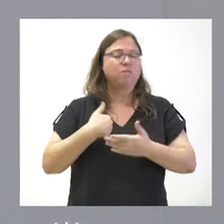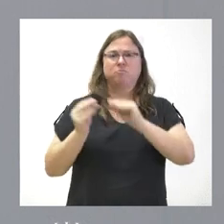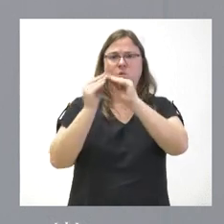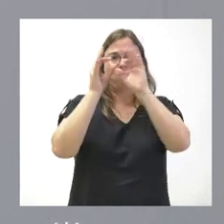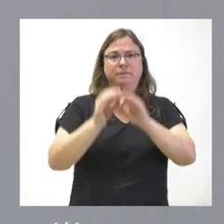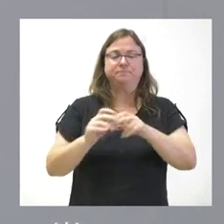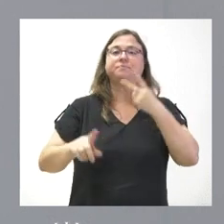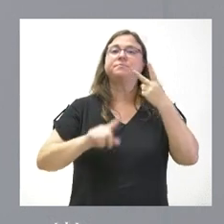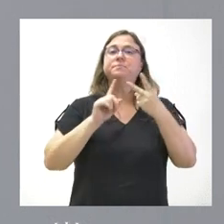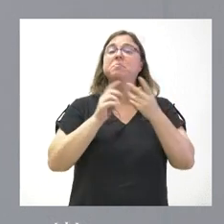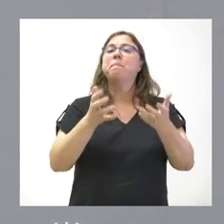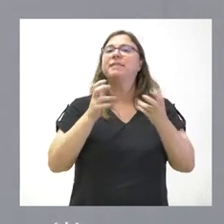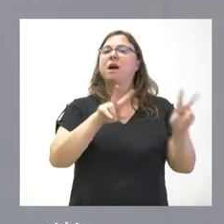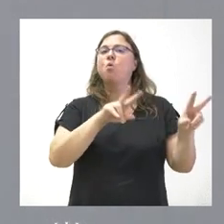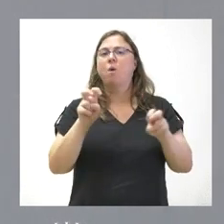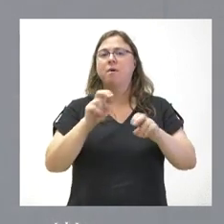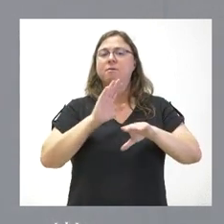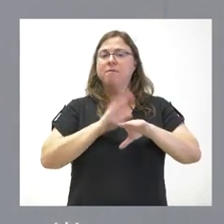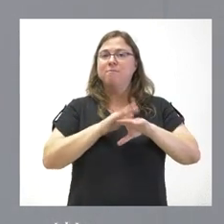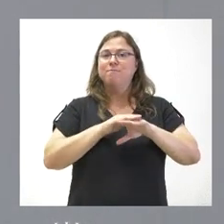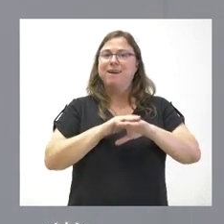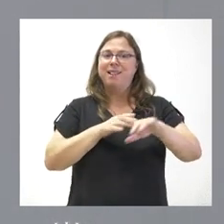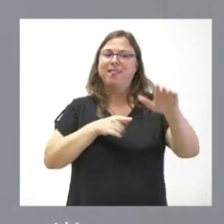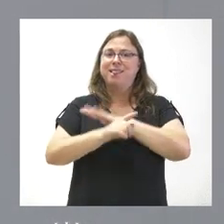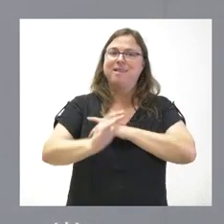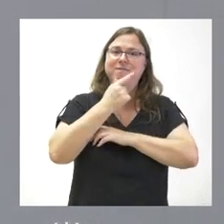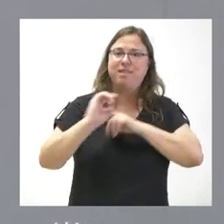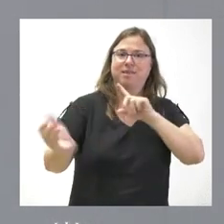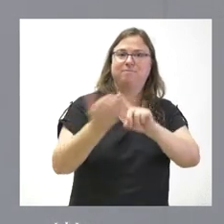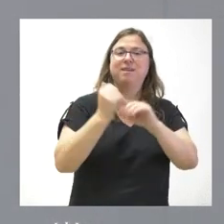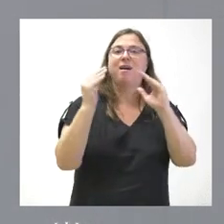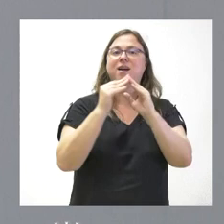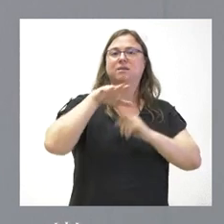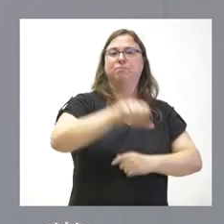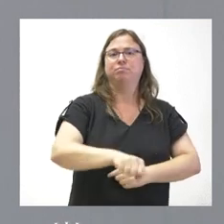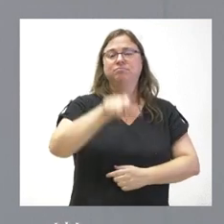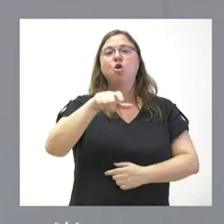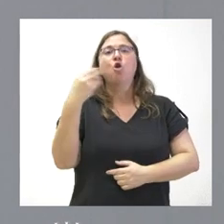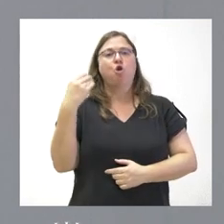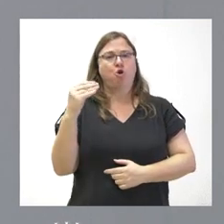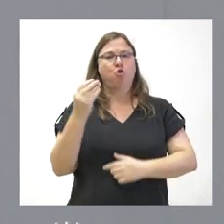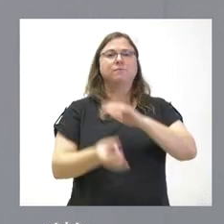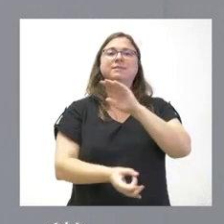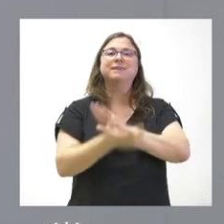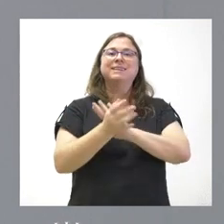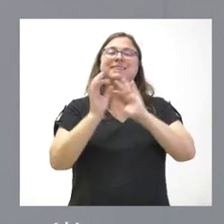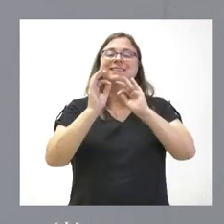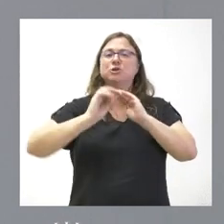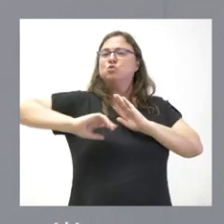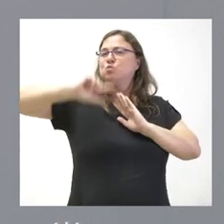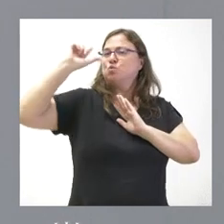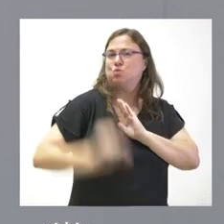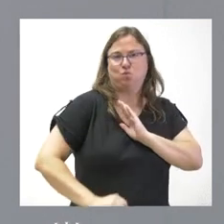es un nuevo beneficio fiscal para facilitar el acceso a la vivienda de los jóvenes de la comunidad se crea un tipo superreducido el